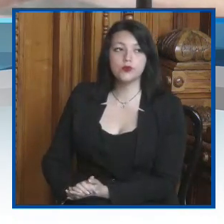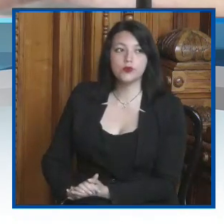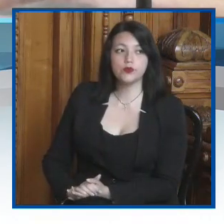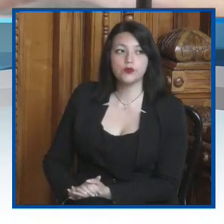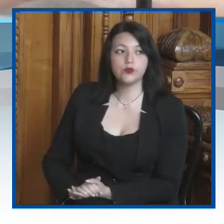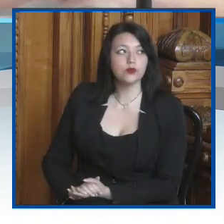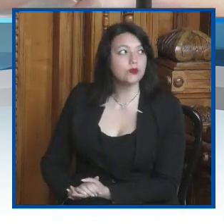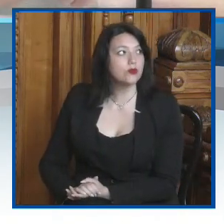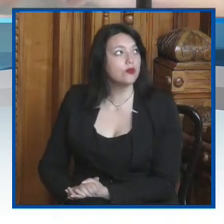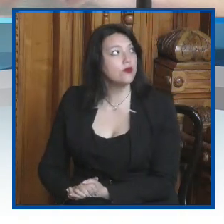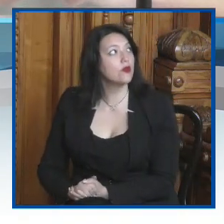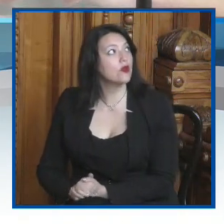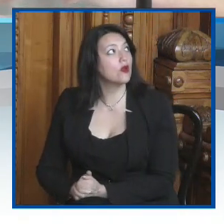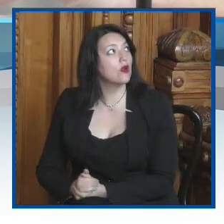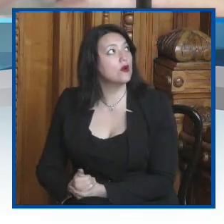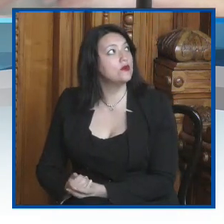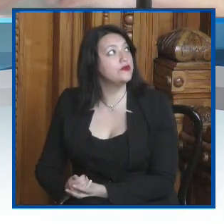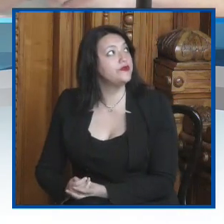Así,